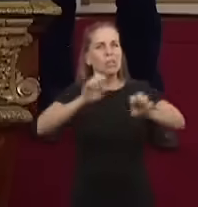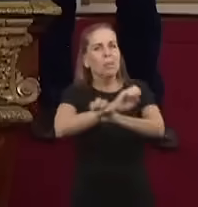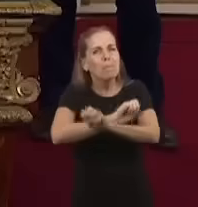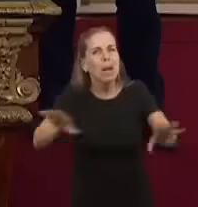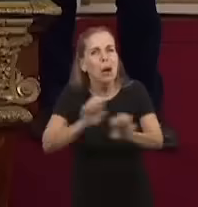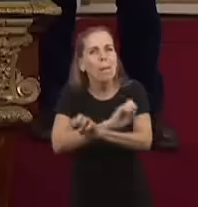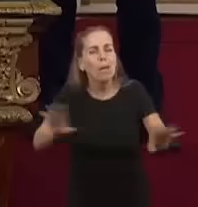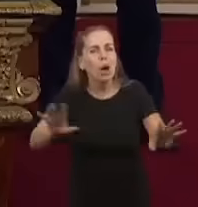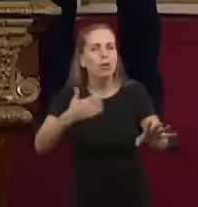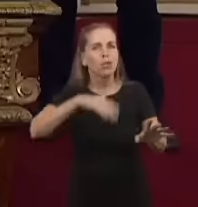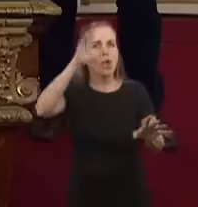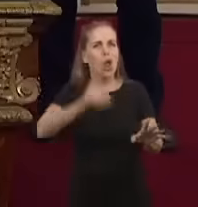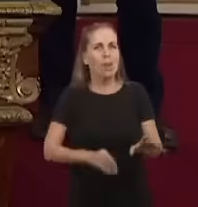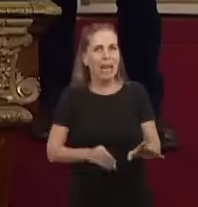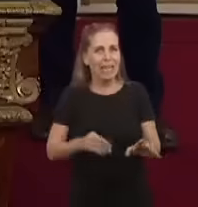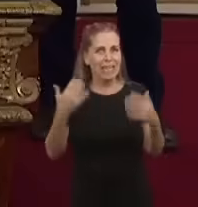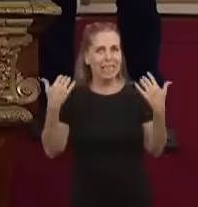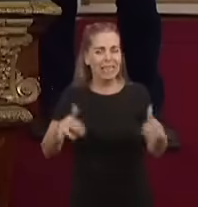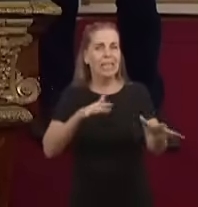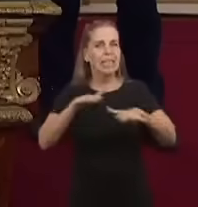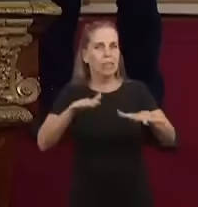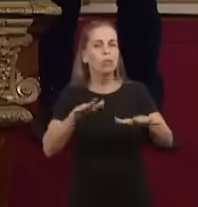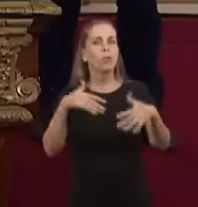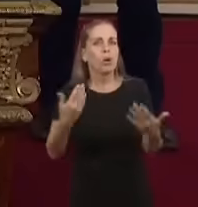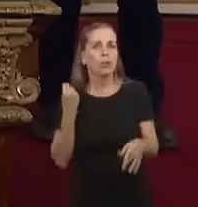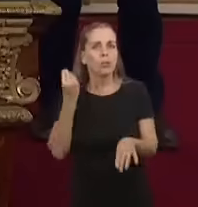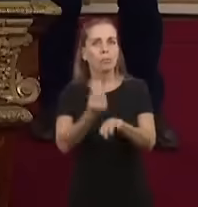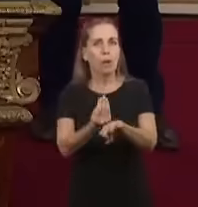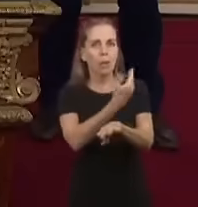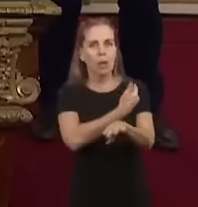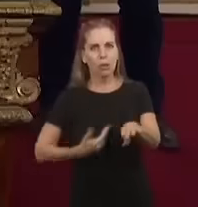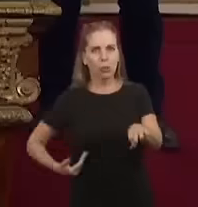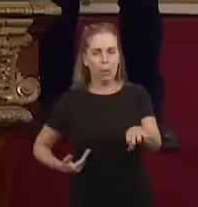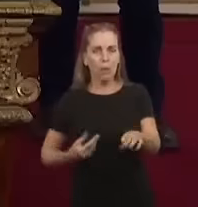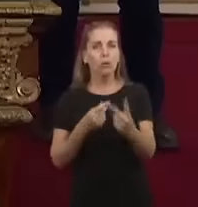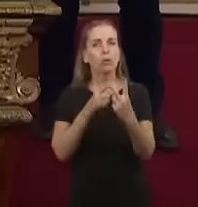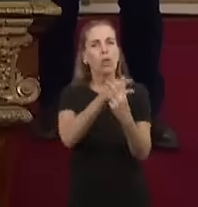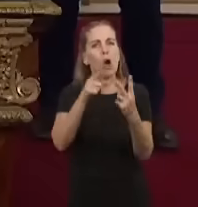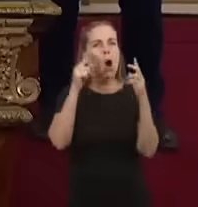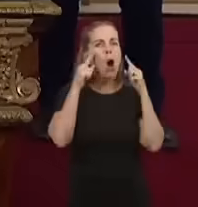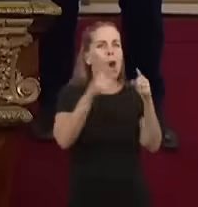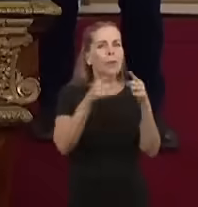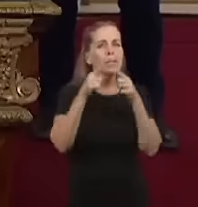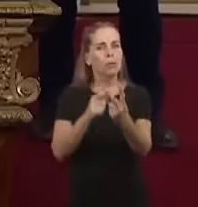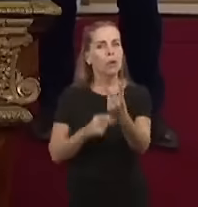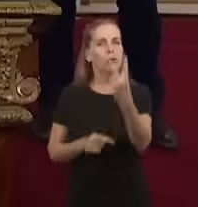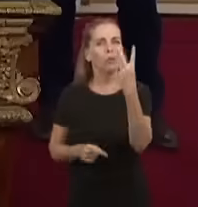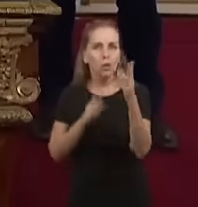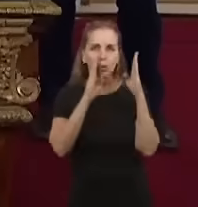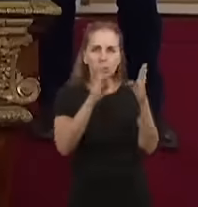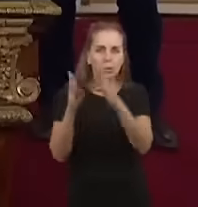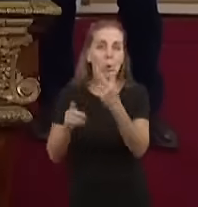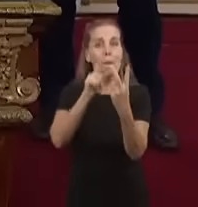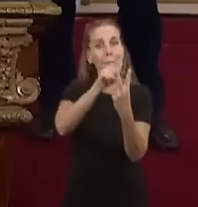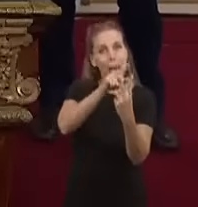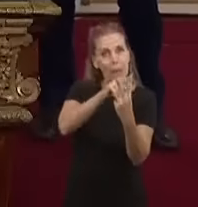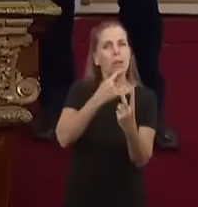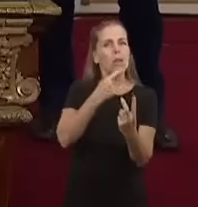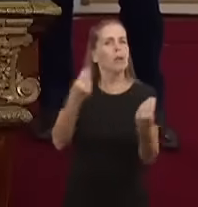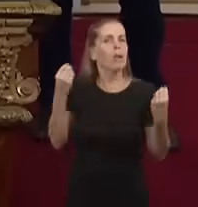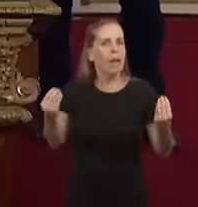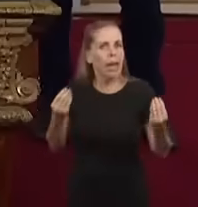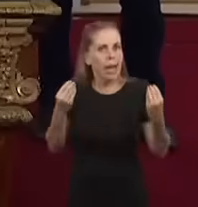país por eso desde que asumimos nos enfocamos en dos cuestiones esenciales en primer lugar dijimos que la causa